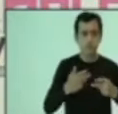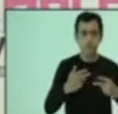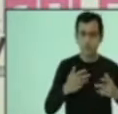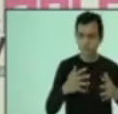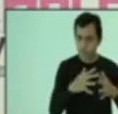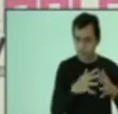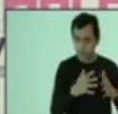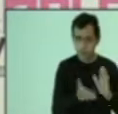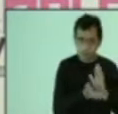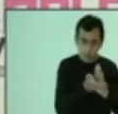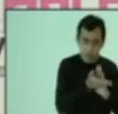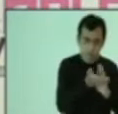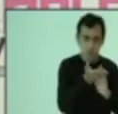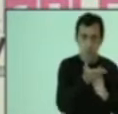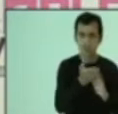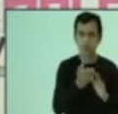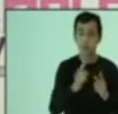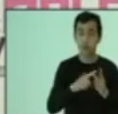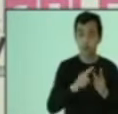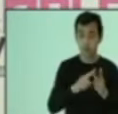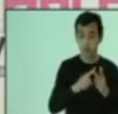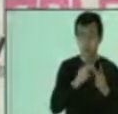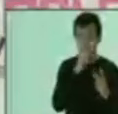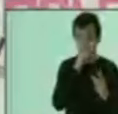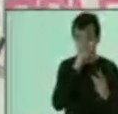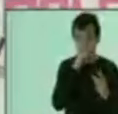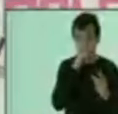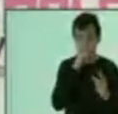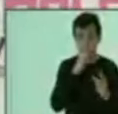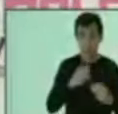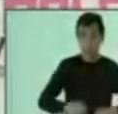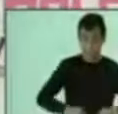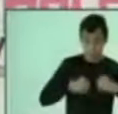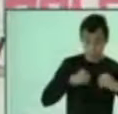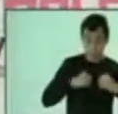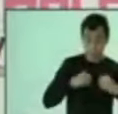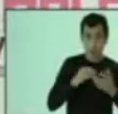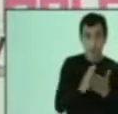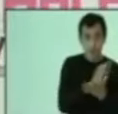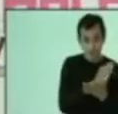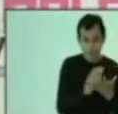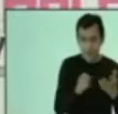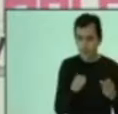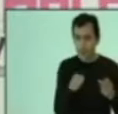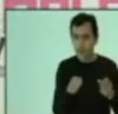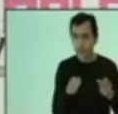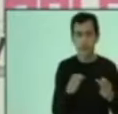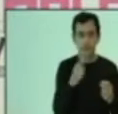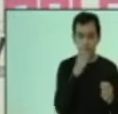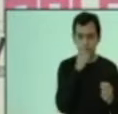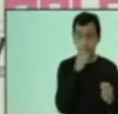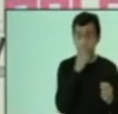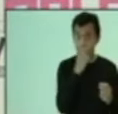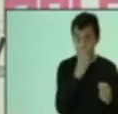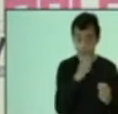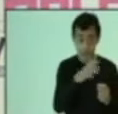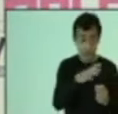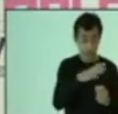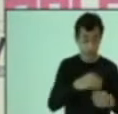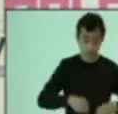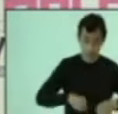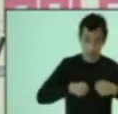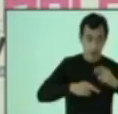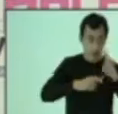Después del derecho a la vida, se encuentra el derecho a la dignidad humana, siendo este el pilar fundamental para los demás derechos